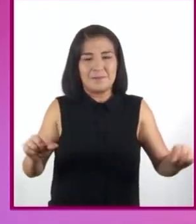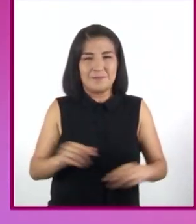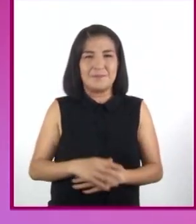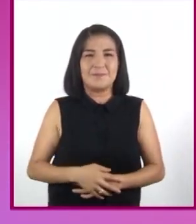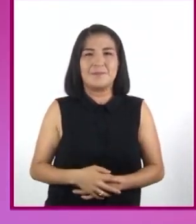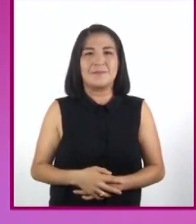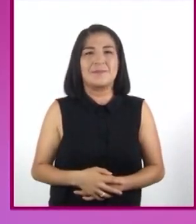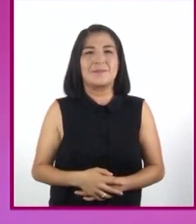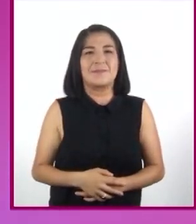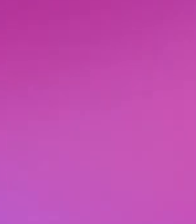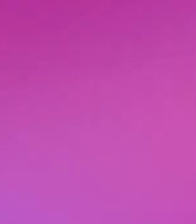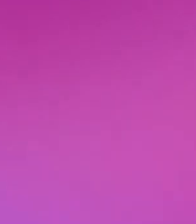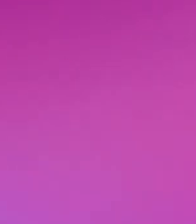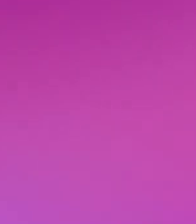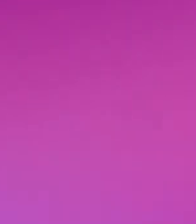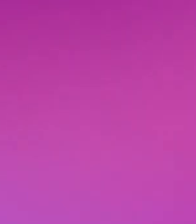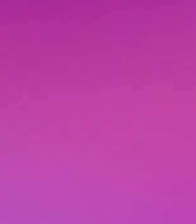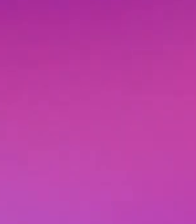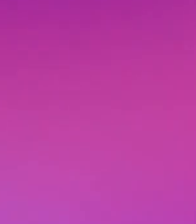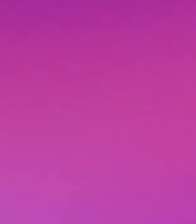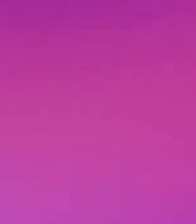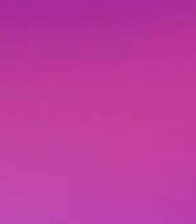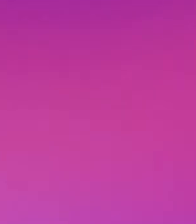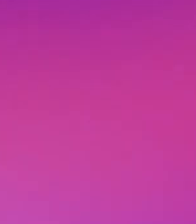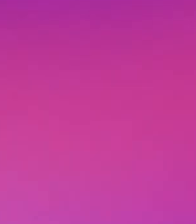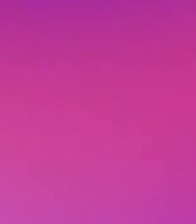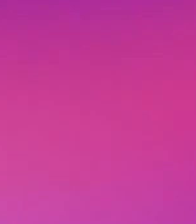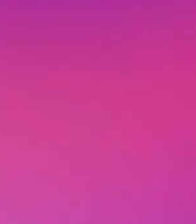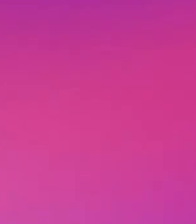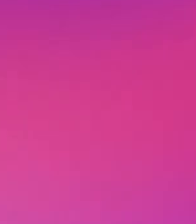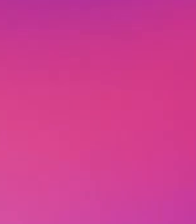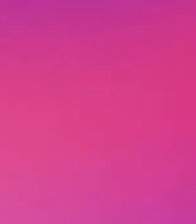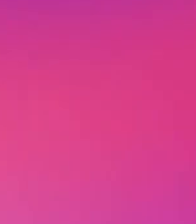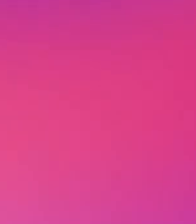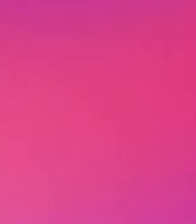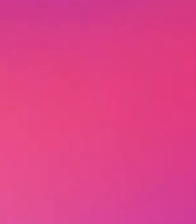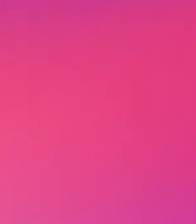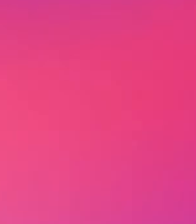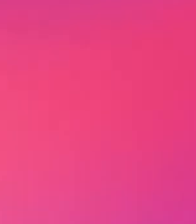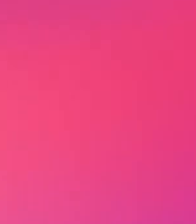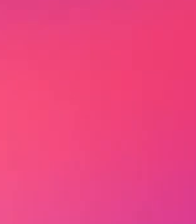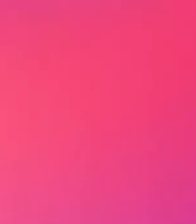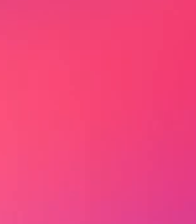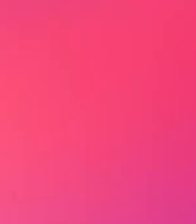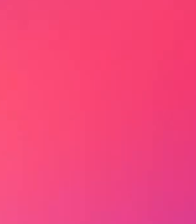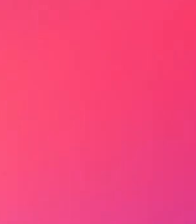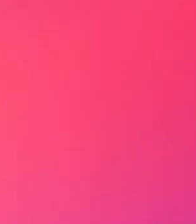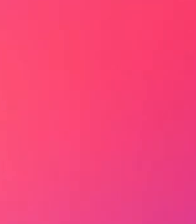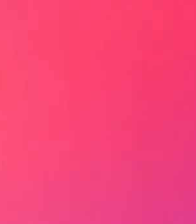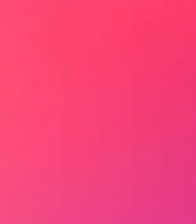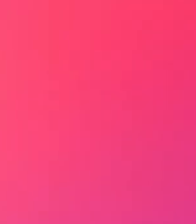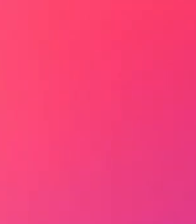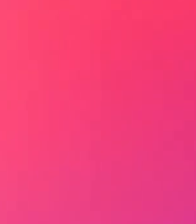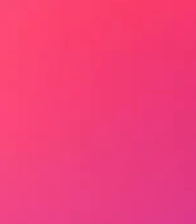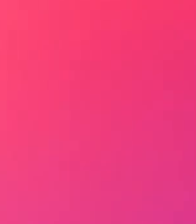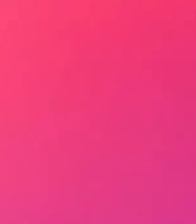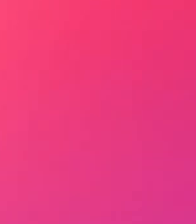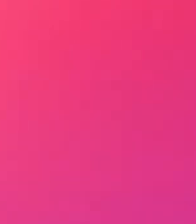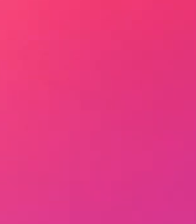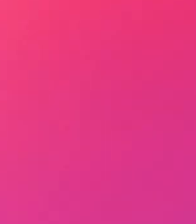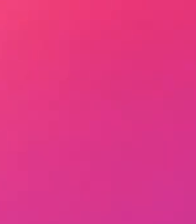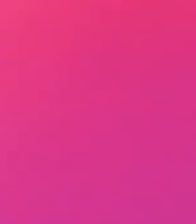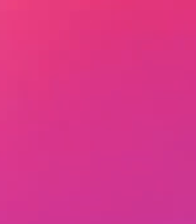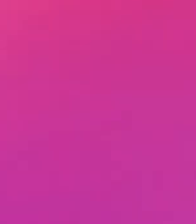Distancia. El número de teléfono para secundaria es el 55 36 01 71 23.